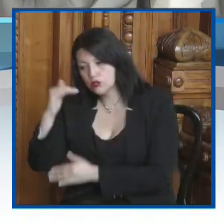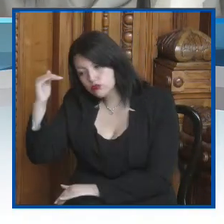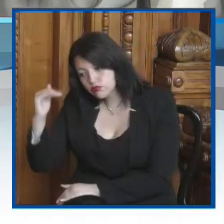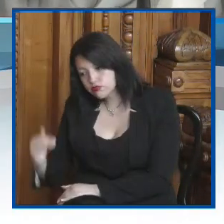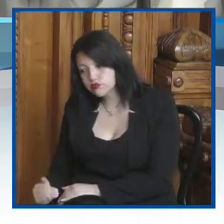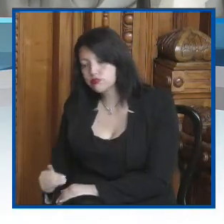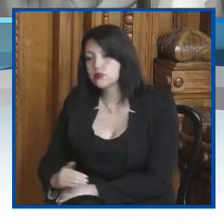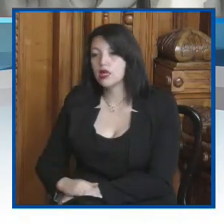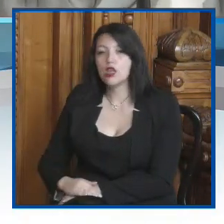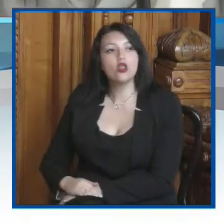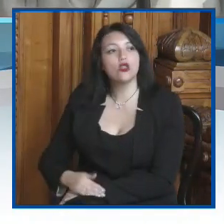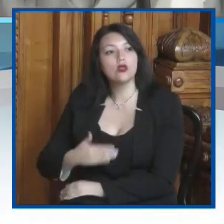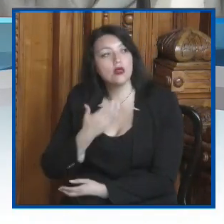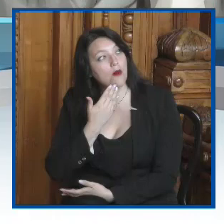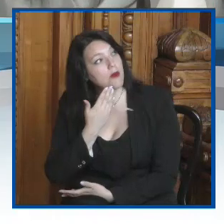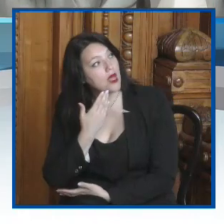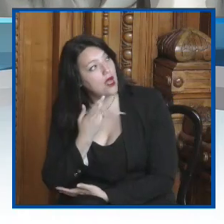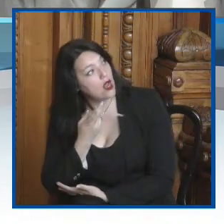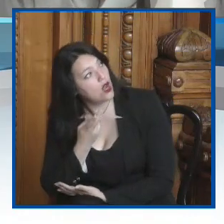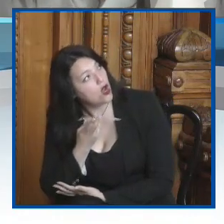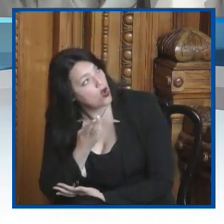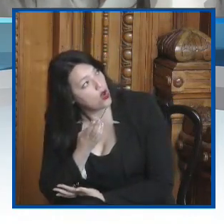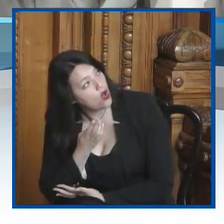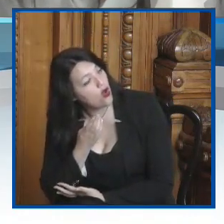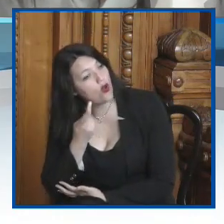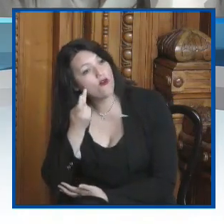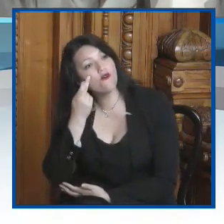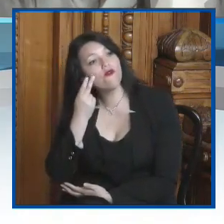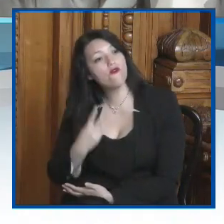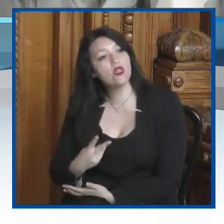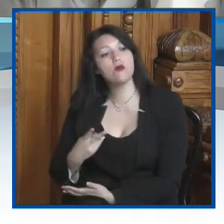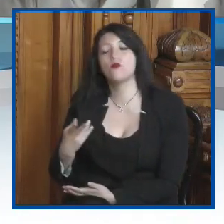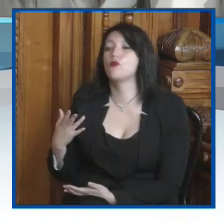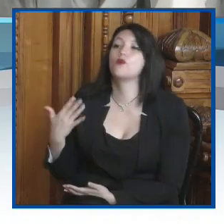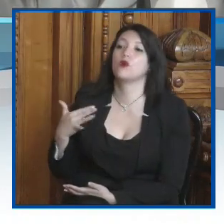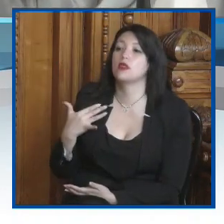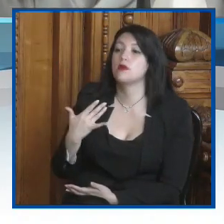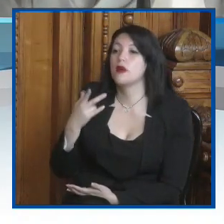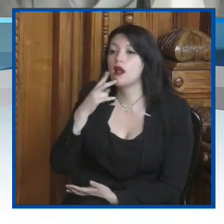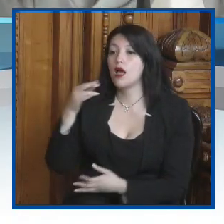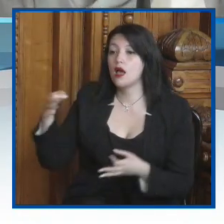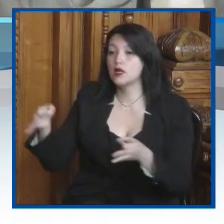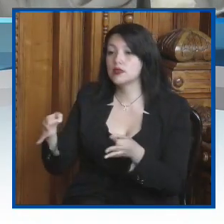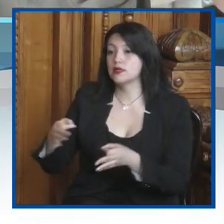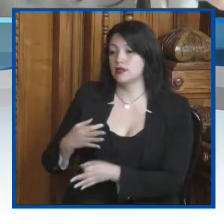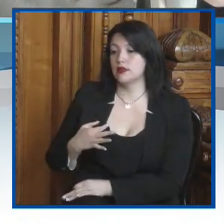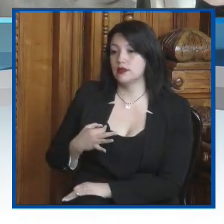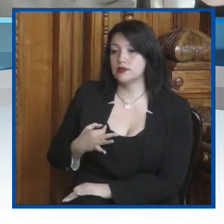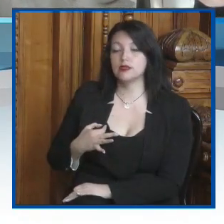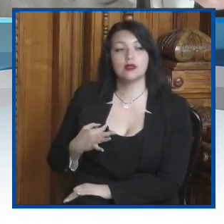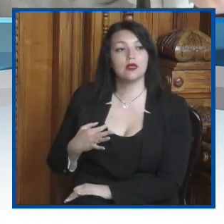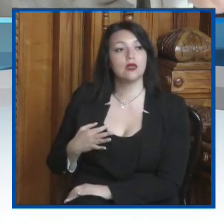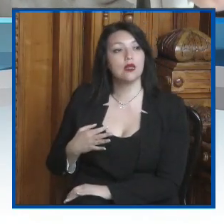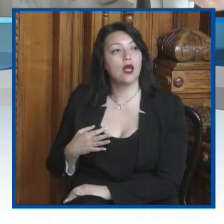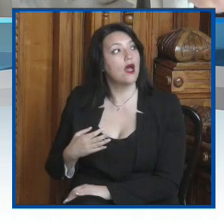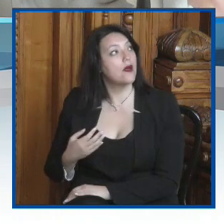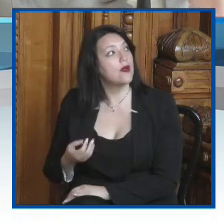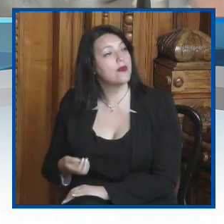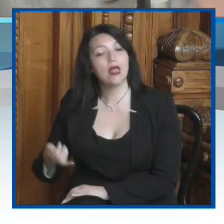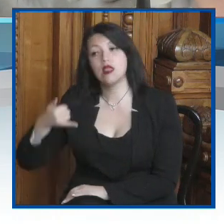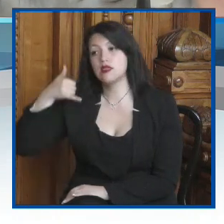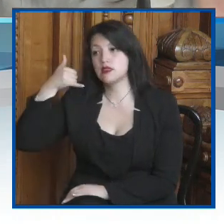Esto también lo vimos como una herramienta para acercar la ciudadanía a la gente. Y también lo que empezamos a hacer, aplicando